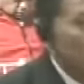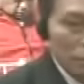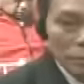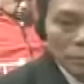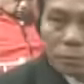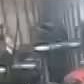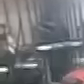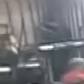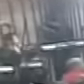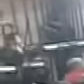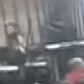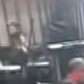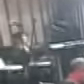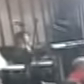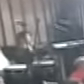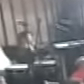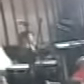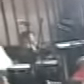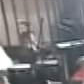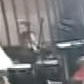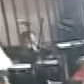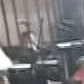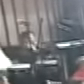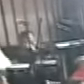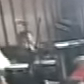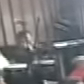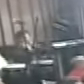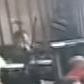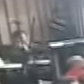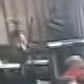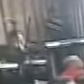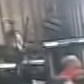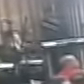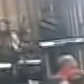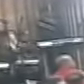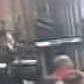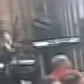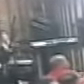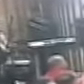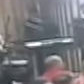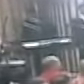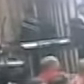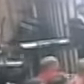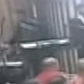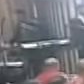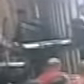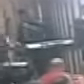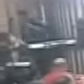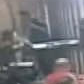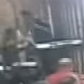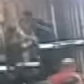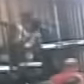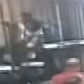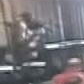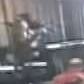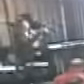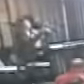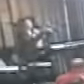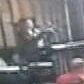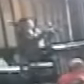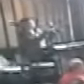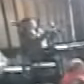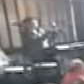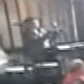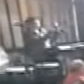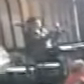Nam. Por la República Bolivariana de Venezuela, por Petróleos de Venezuela, PDVSA, Pedro Rafael Tellechea Ruiz,